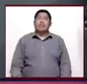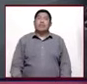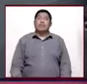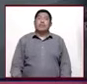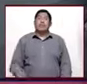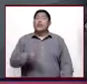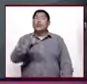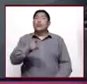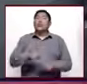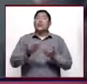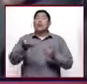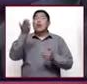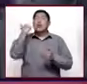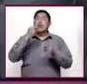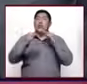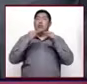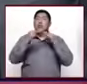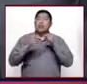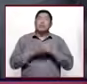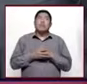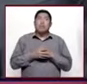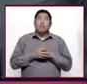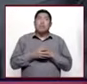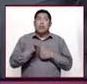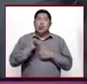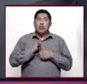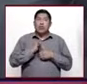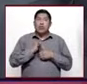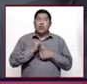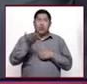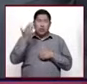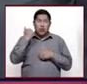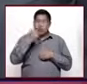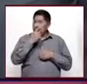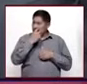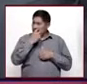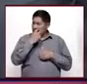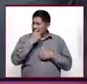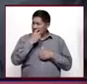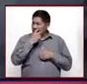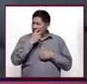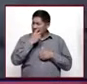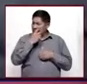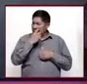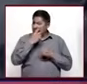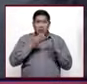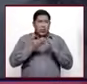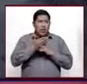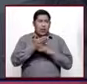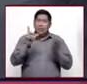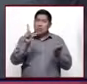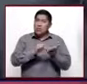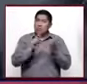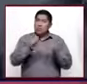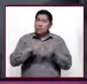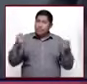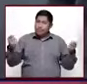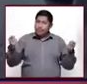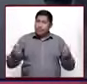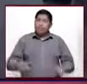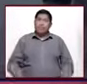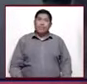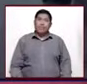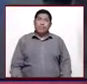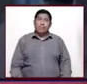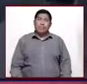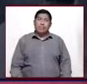¿Usted cómo se enteraba antes de las noticias? ¿Yo antes? Sí. Antes mediante la prensa nomás. Al decir la